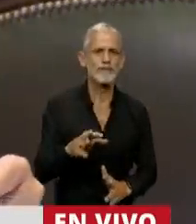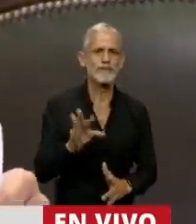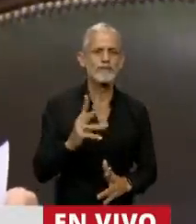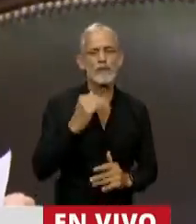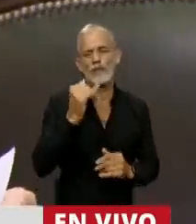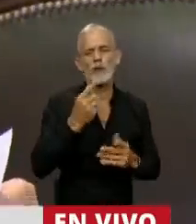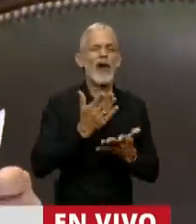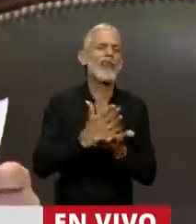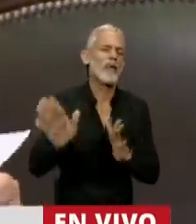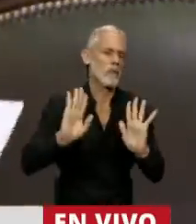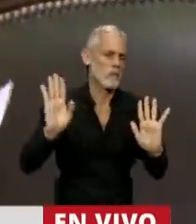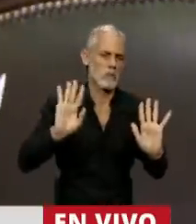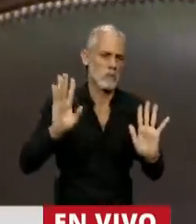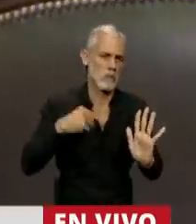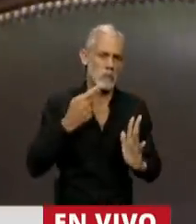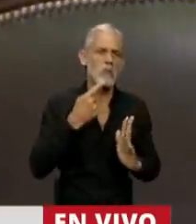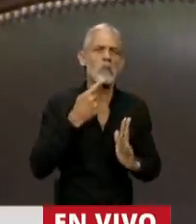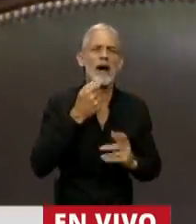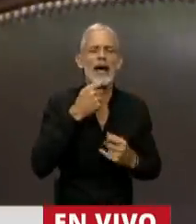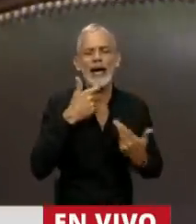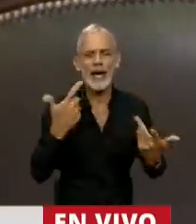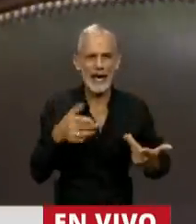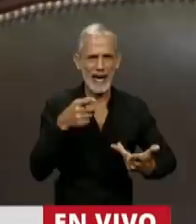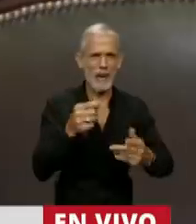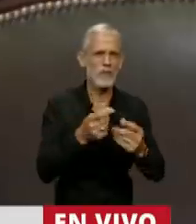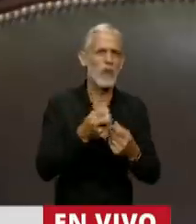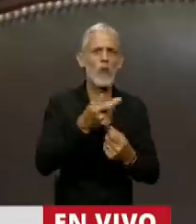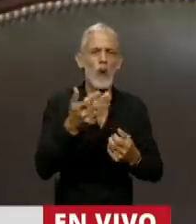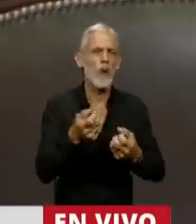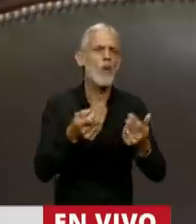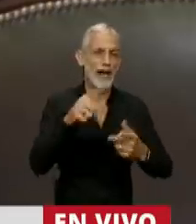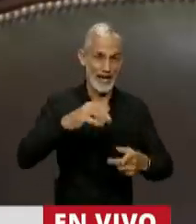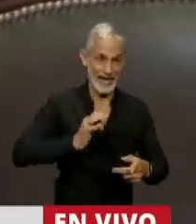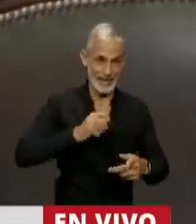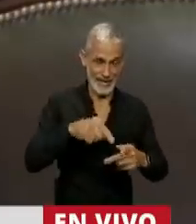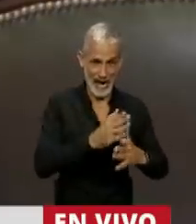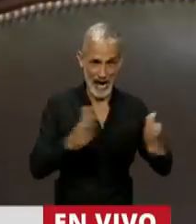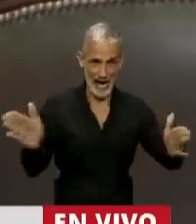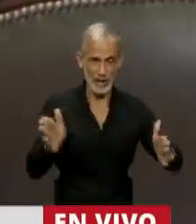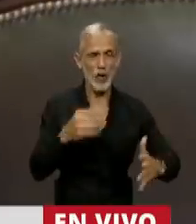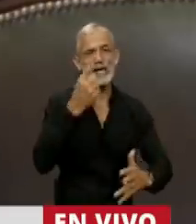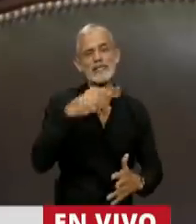de discriminación, yo podría dar algunos de los números de este año.